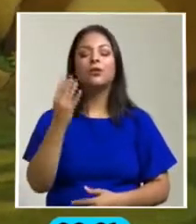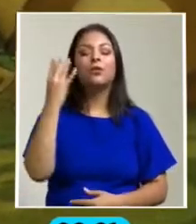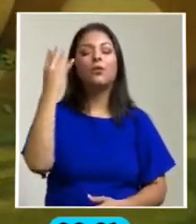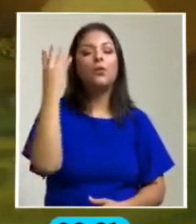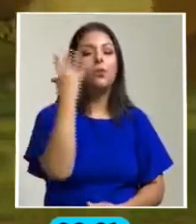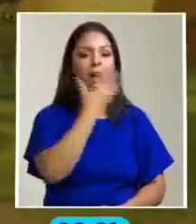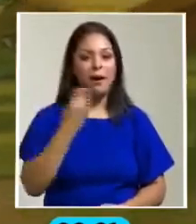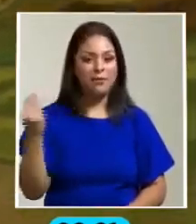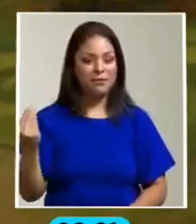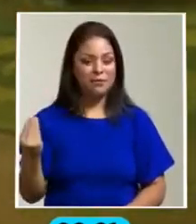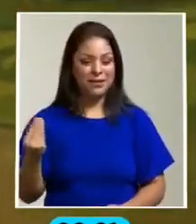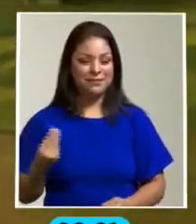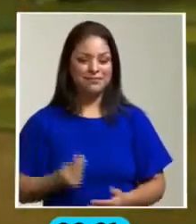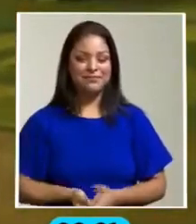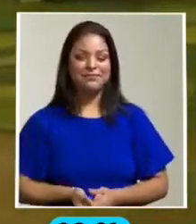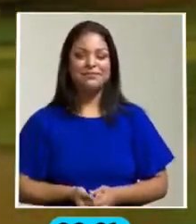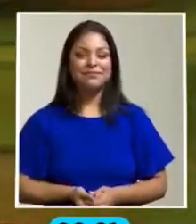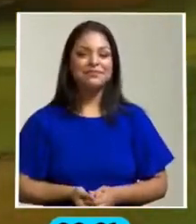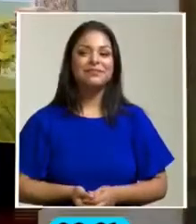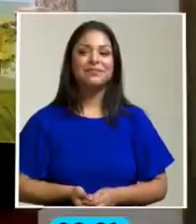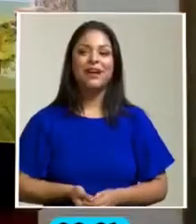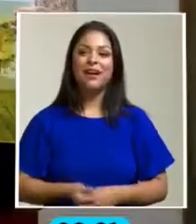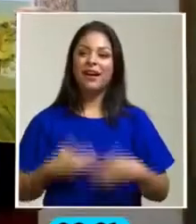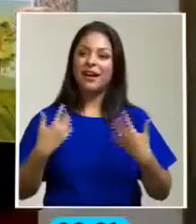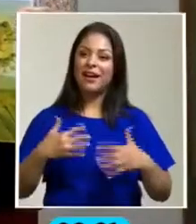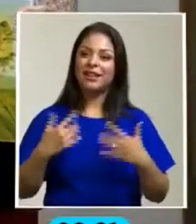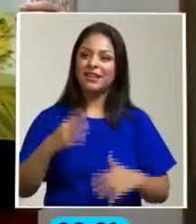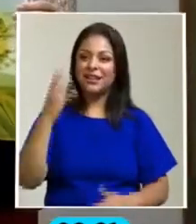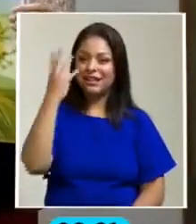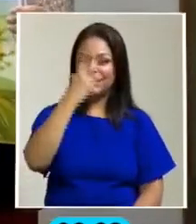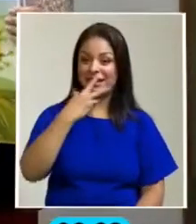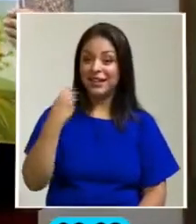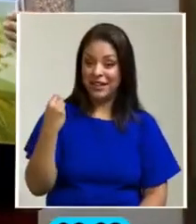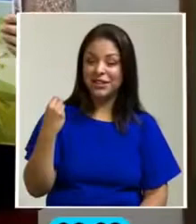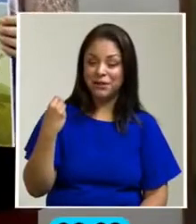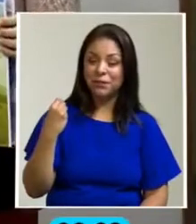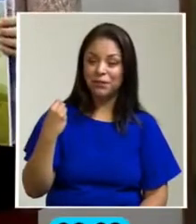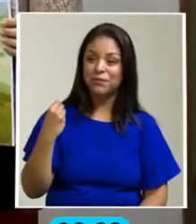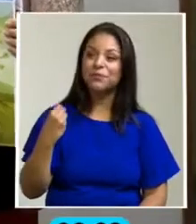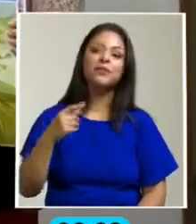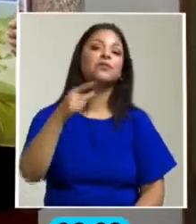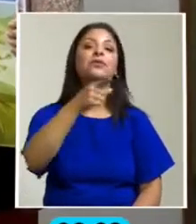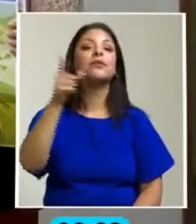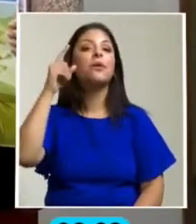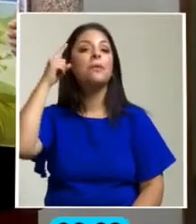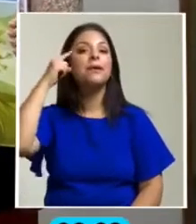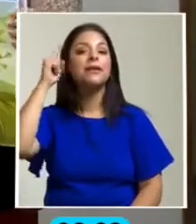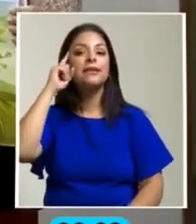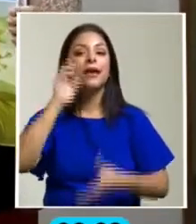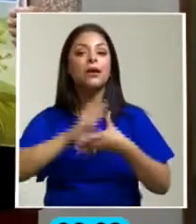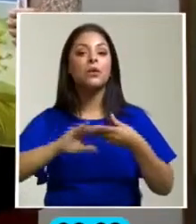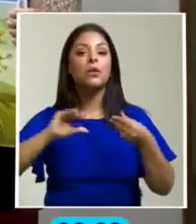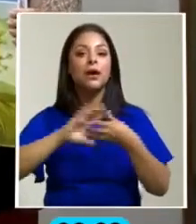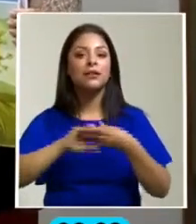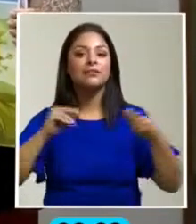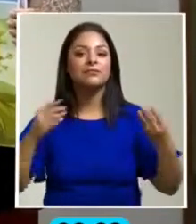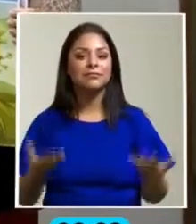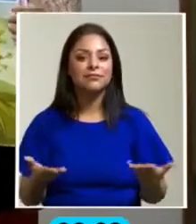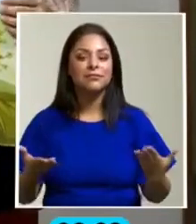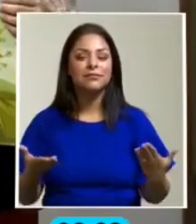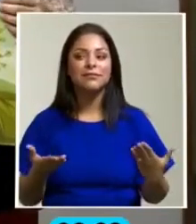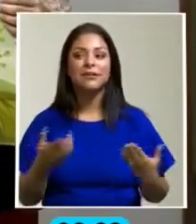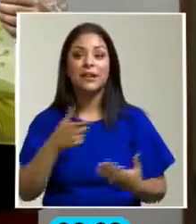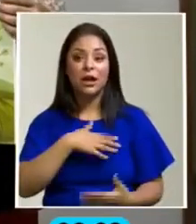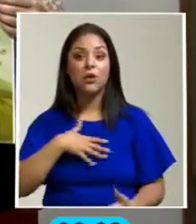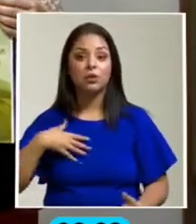guapísima. ¡Ay, qué lindo! Niños y niñas, ¿qué les pareció el cuento? ¿Qué le pareció, niña Carla?